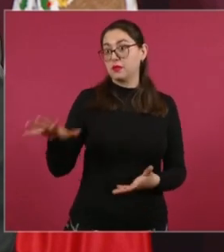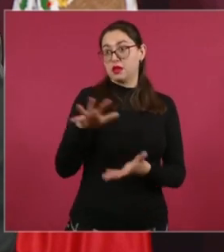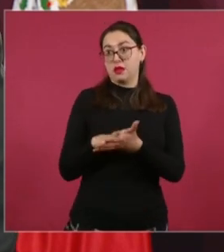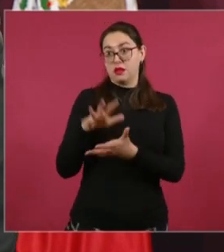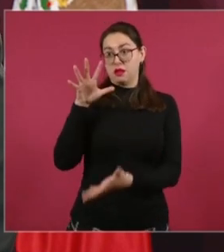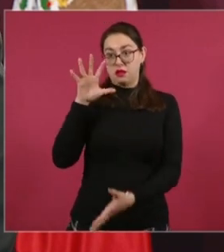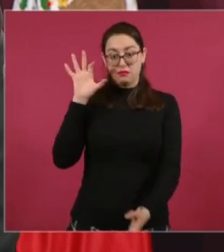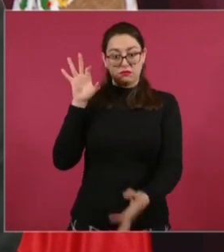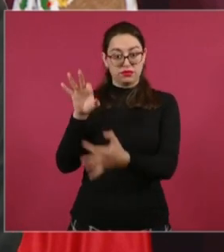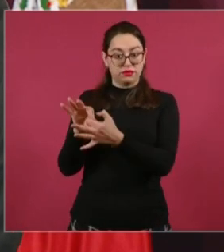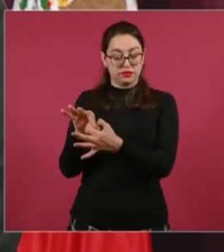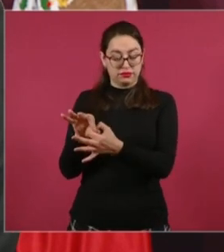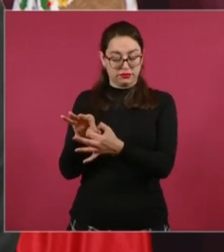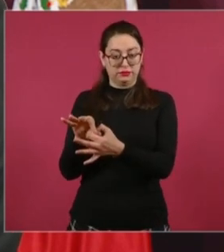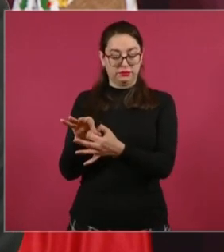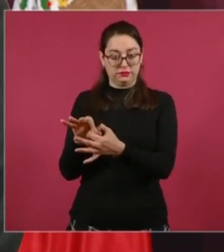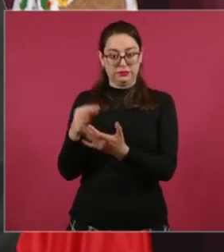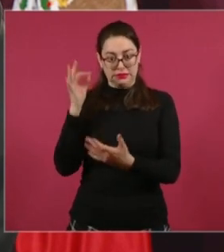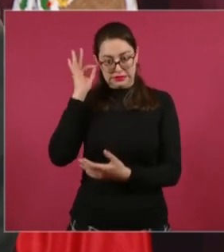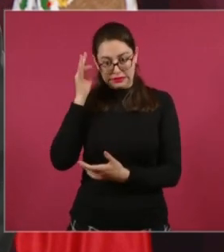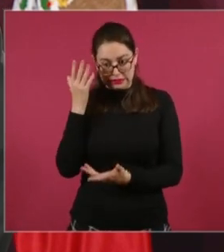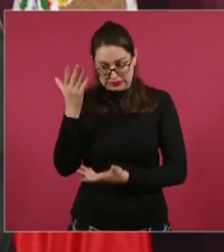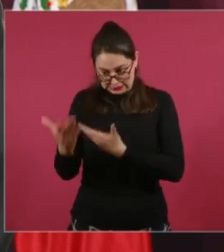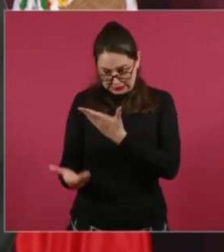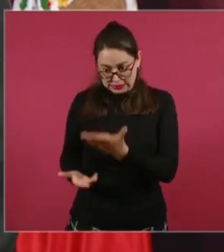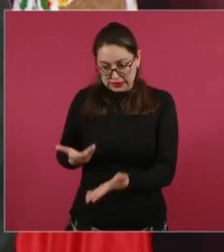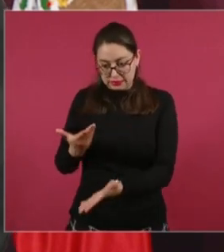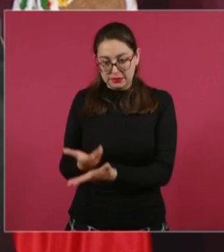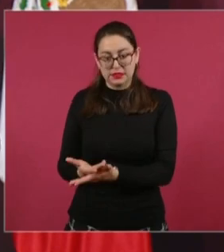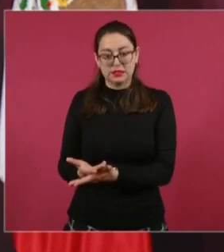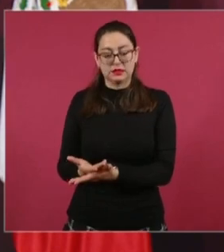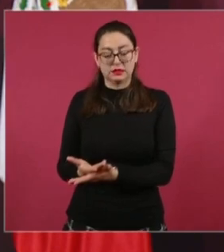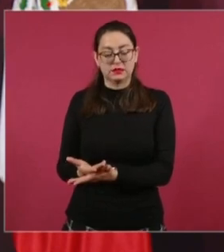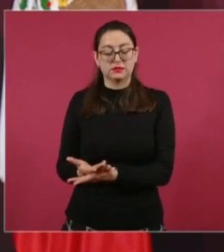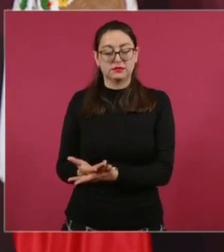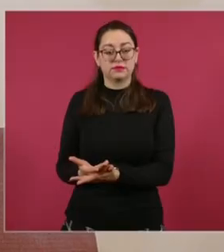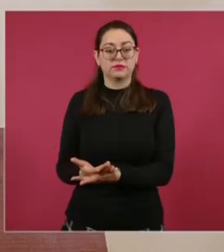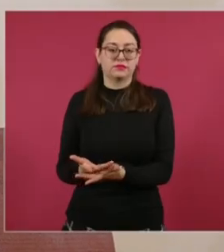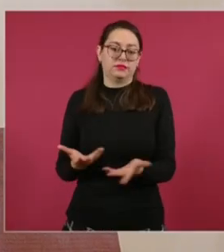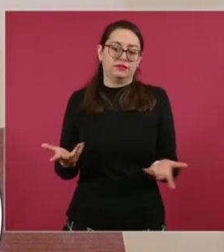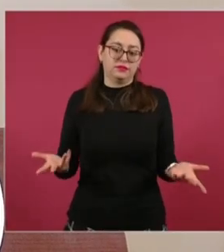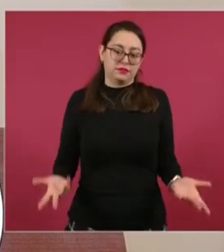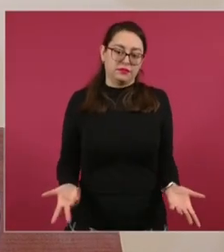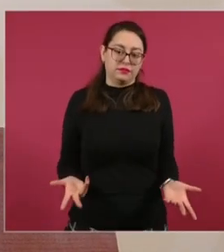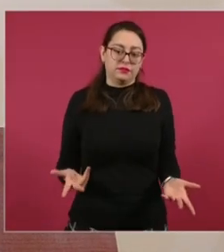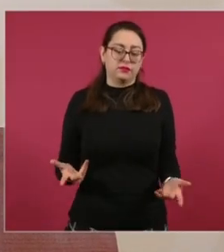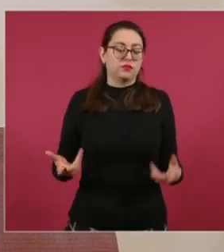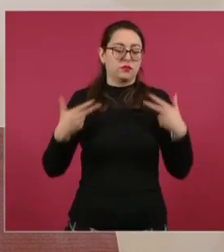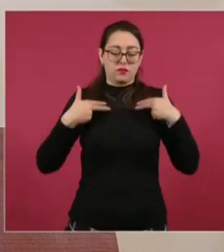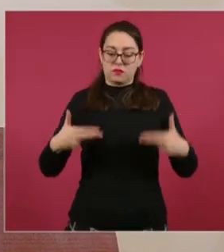público. Bueno, todos, pero un servidor público